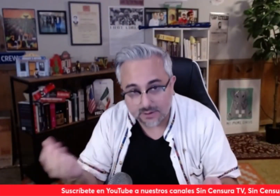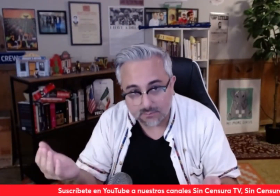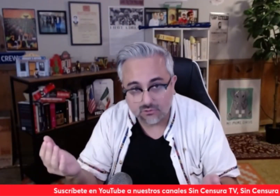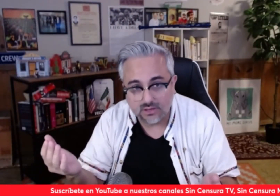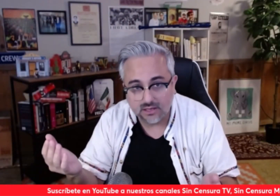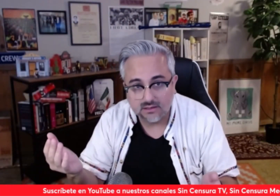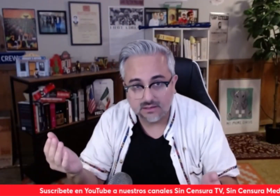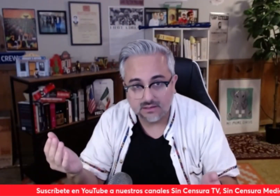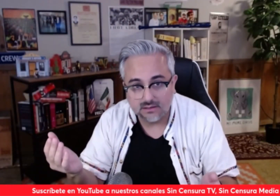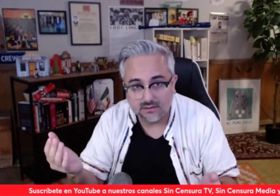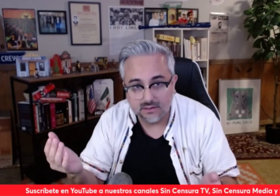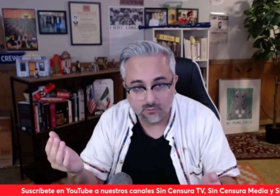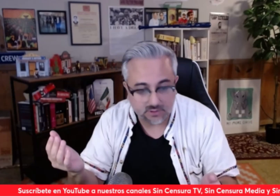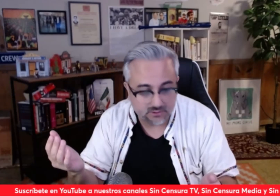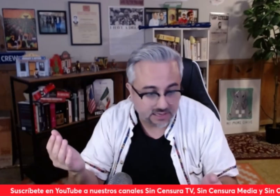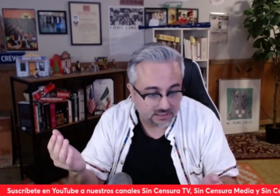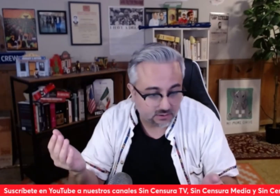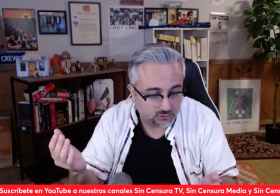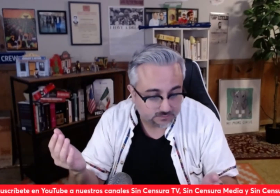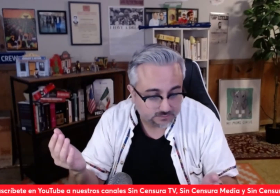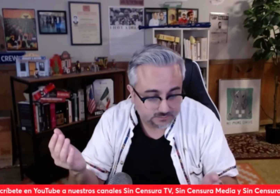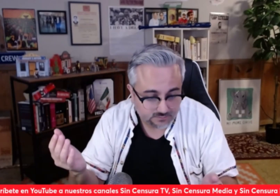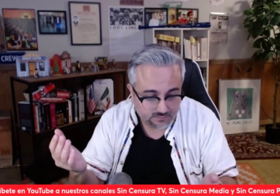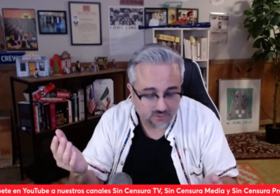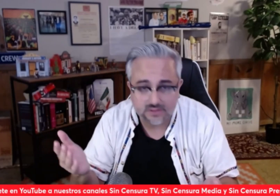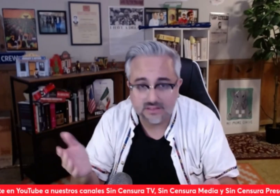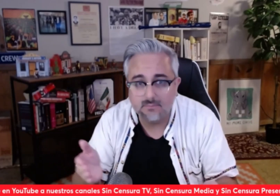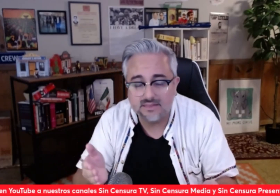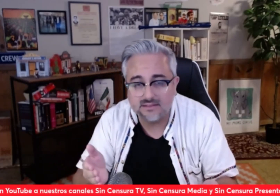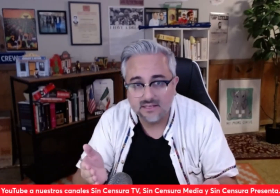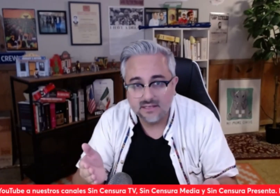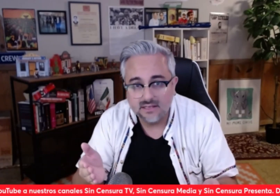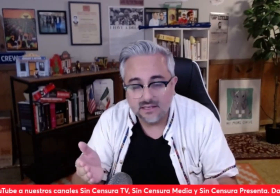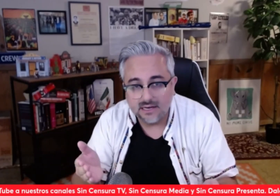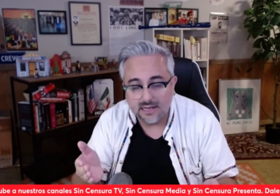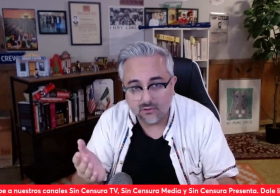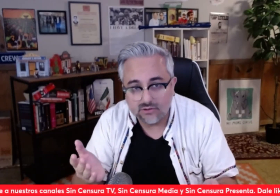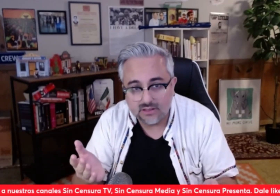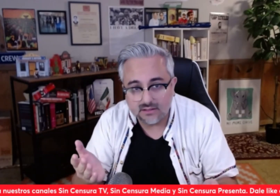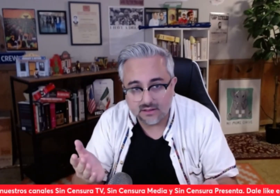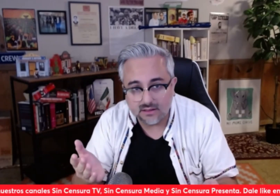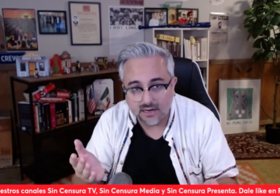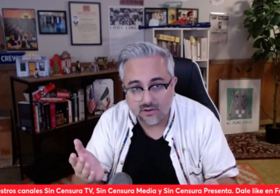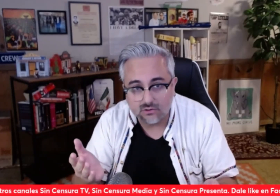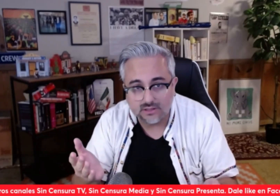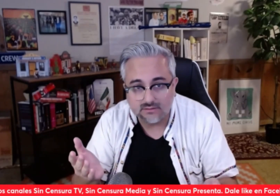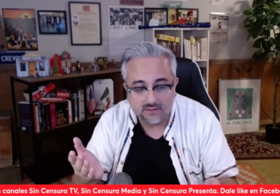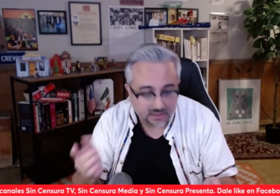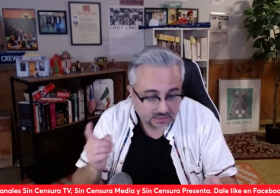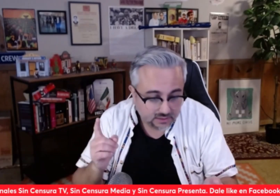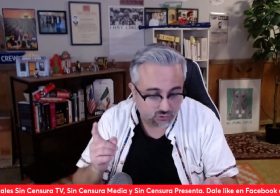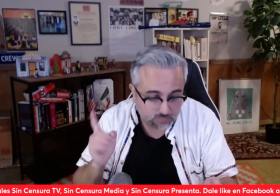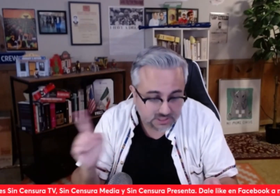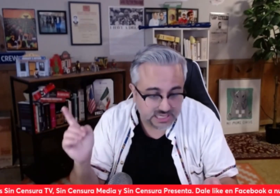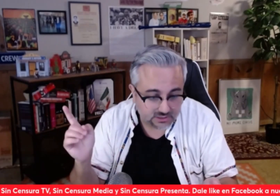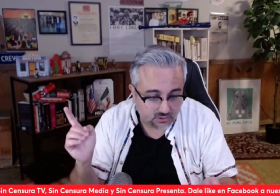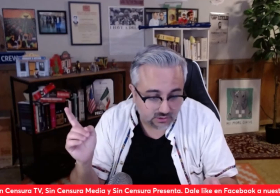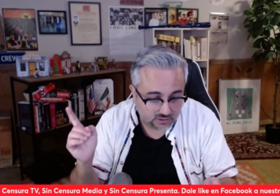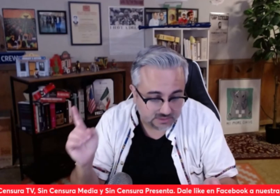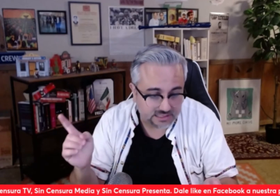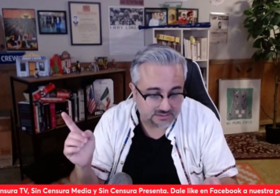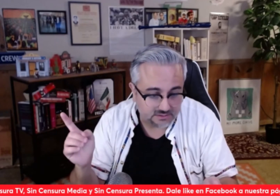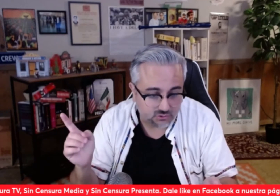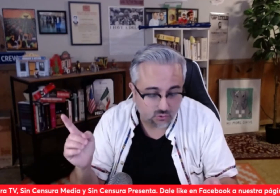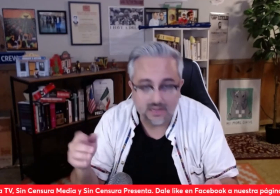ya hermosa en tiempos prehispánicos. Y efectivamente, el genocida de Hernán Cortés, sospechando que